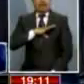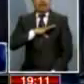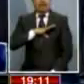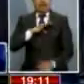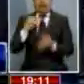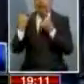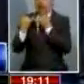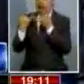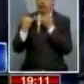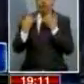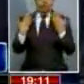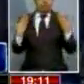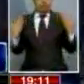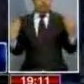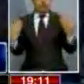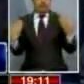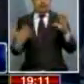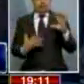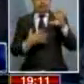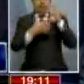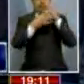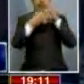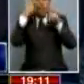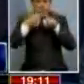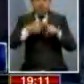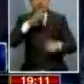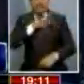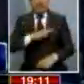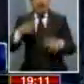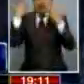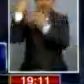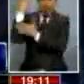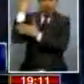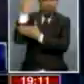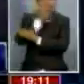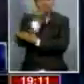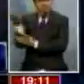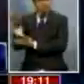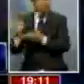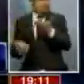nuestros amigos de la Alianza por Chile. Un aplauso para ellos.